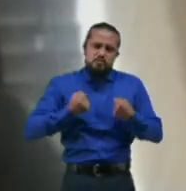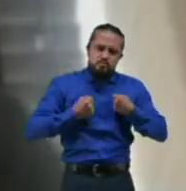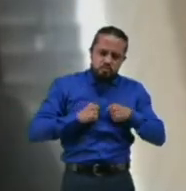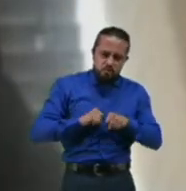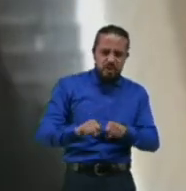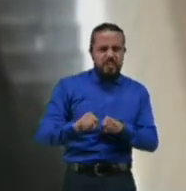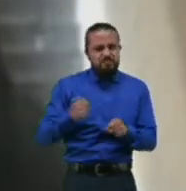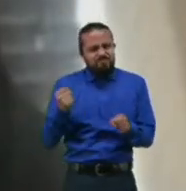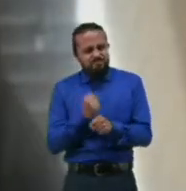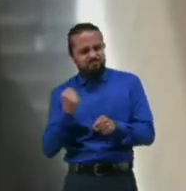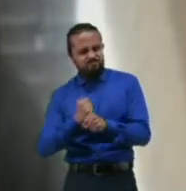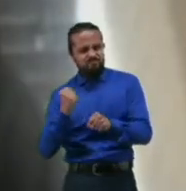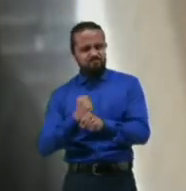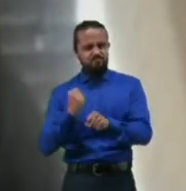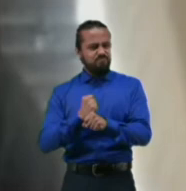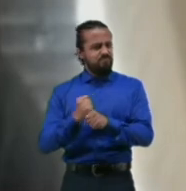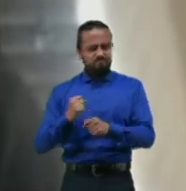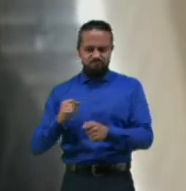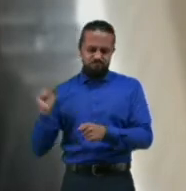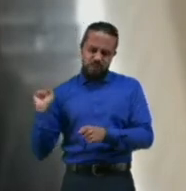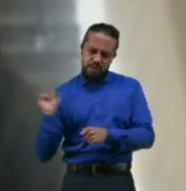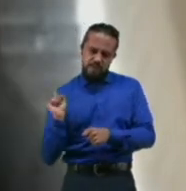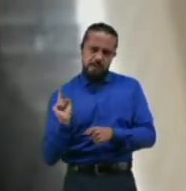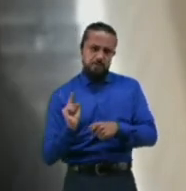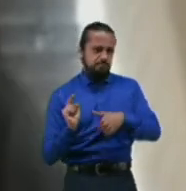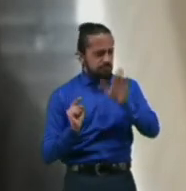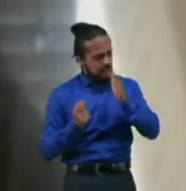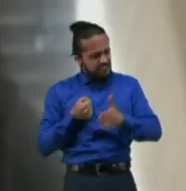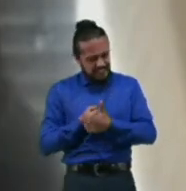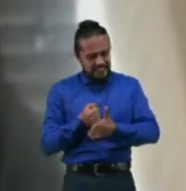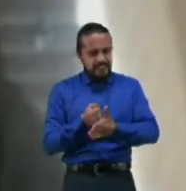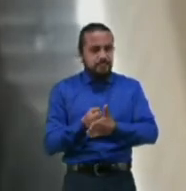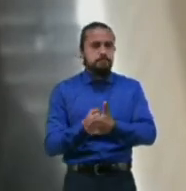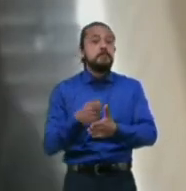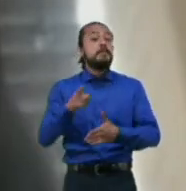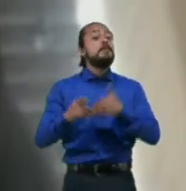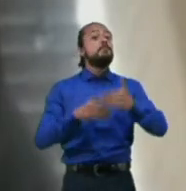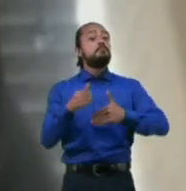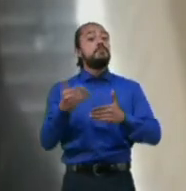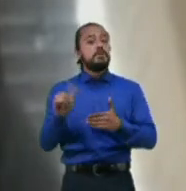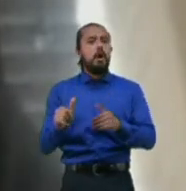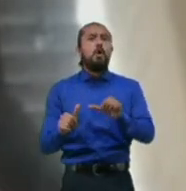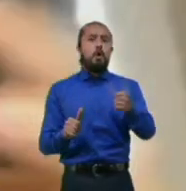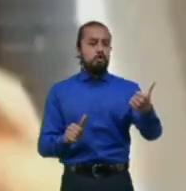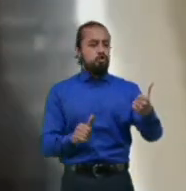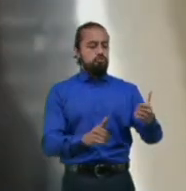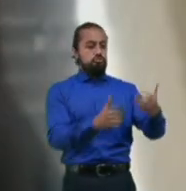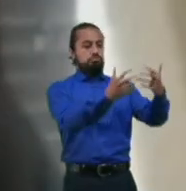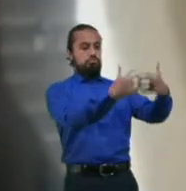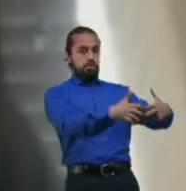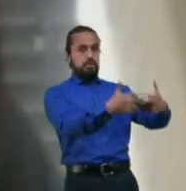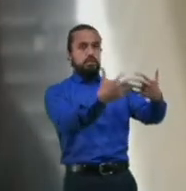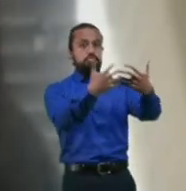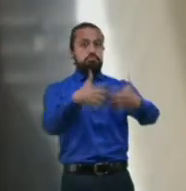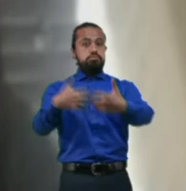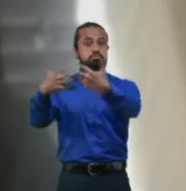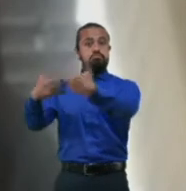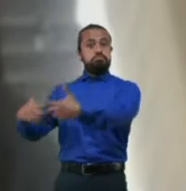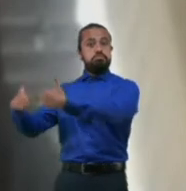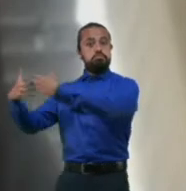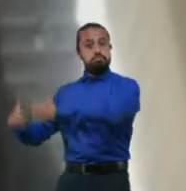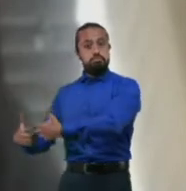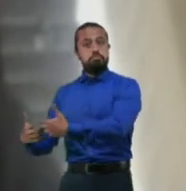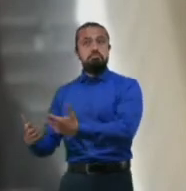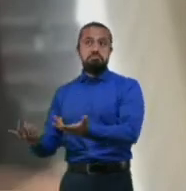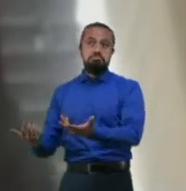fue creciendo, y de imaginamos comenzaron a salir otras compañías. Era un grupo muy,